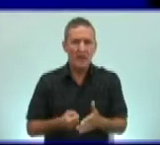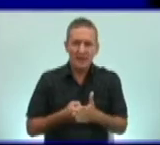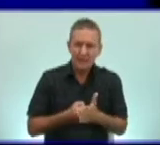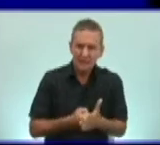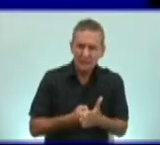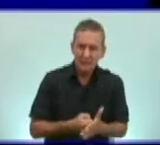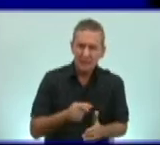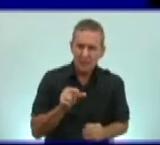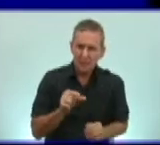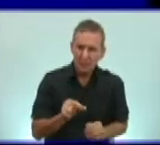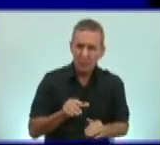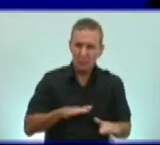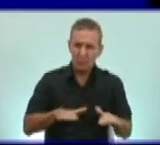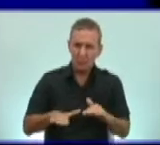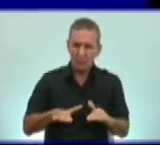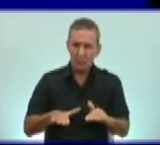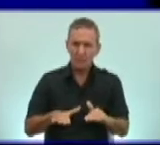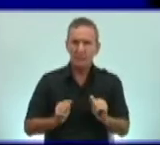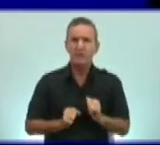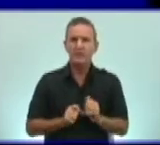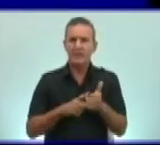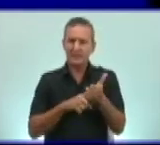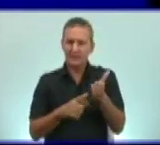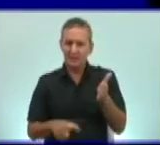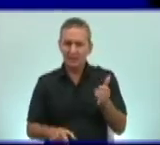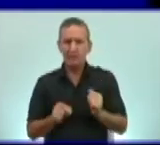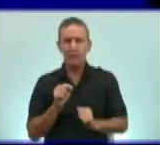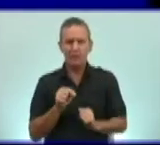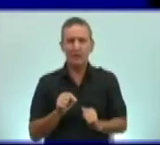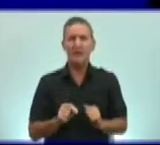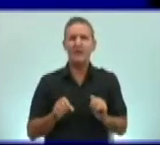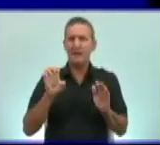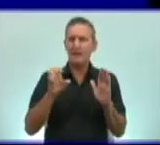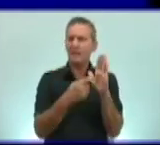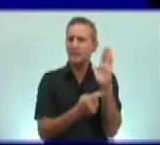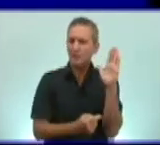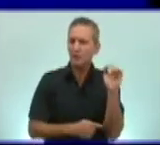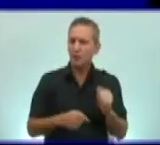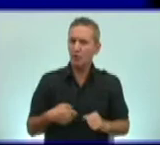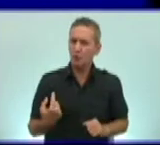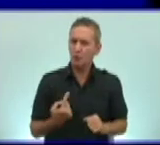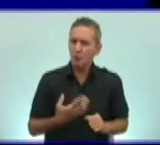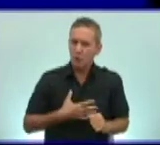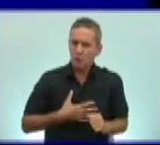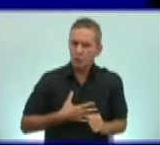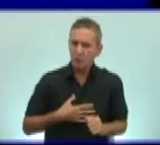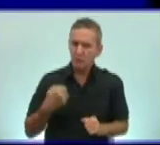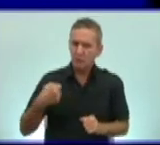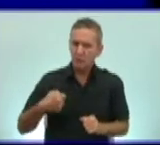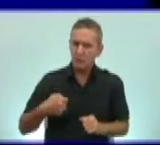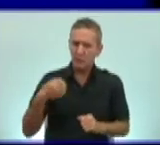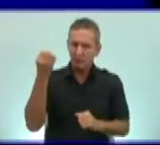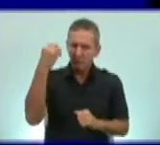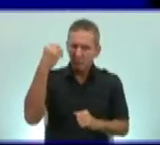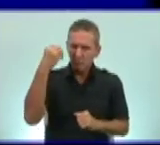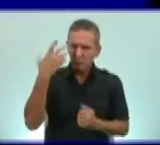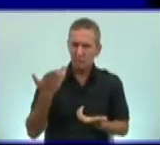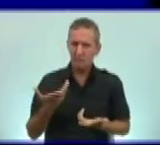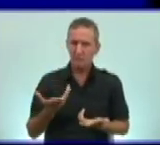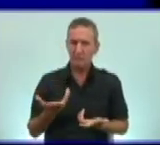al movimiento de las cargas eléctricas. Estos elementos nosotros debemos tenerlos presentes